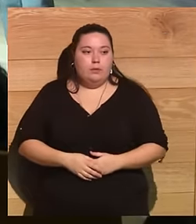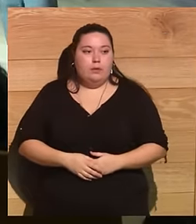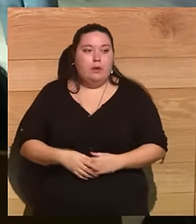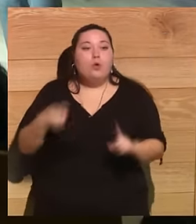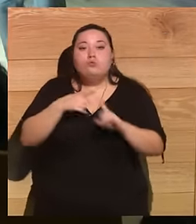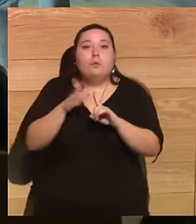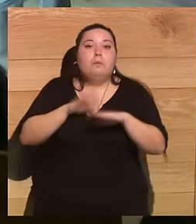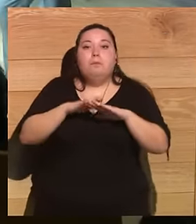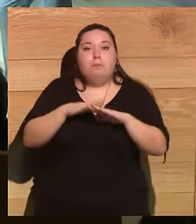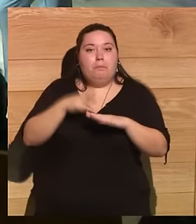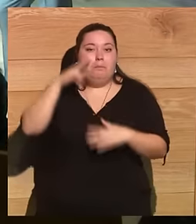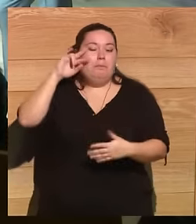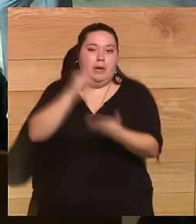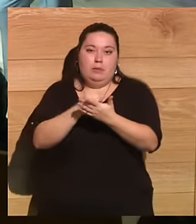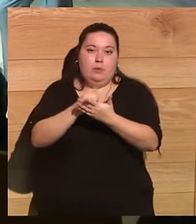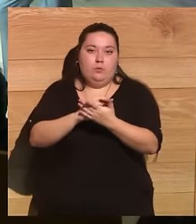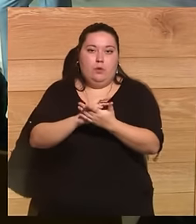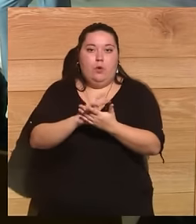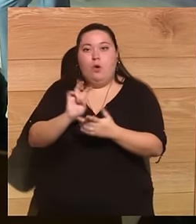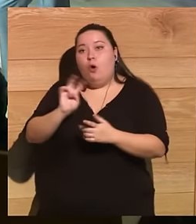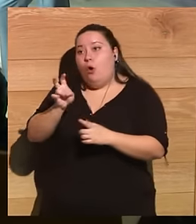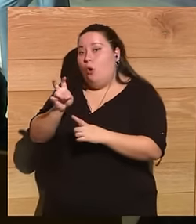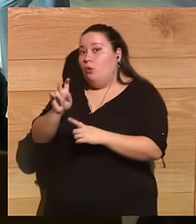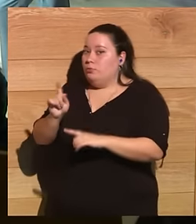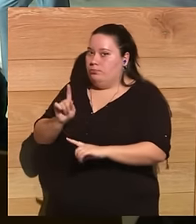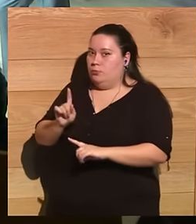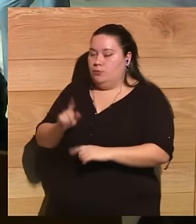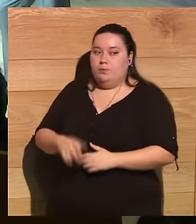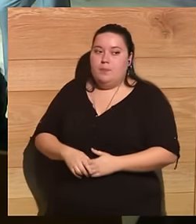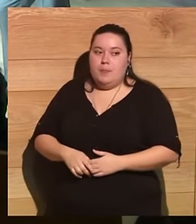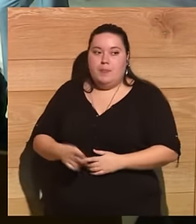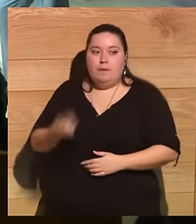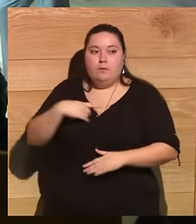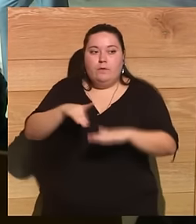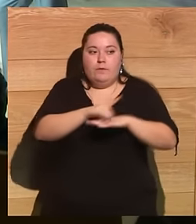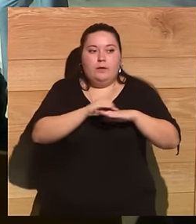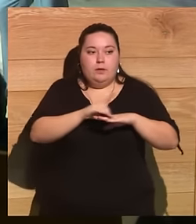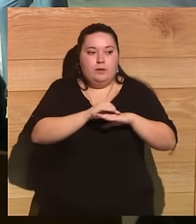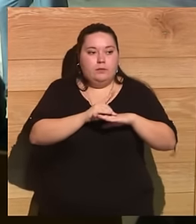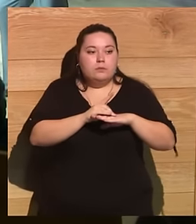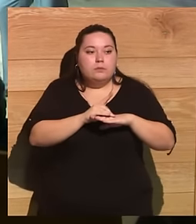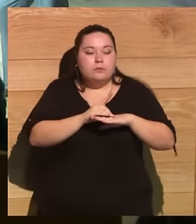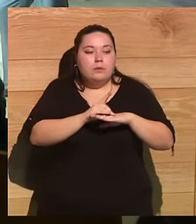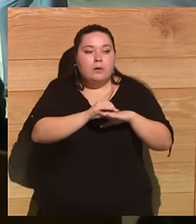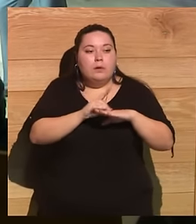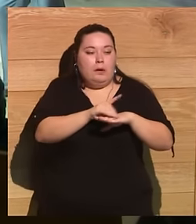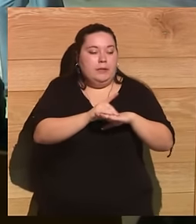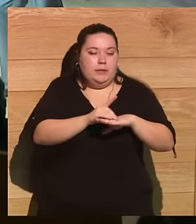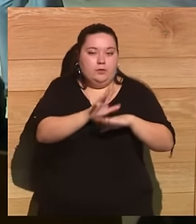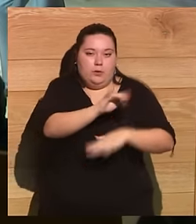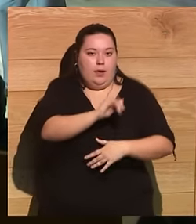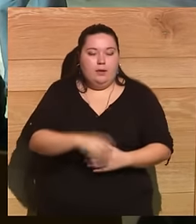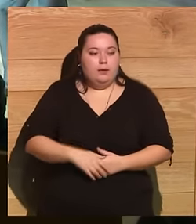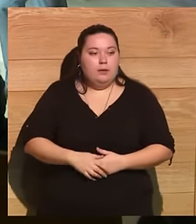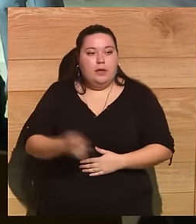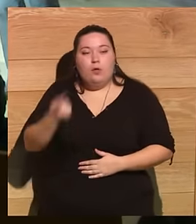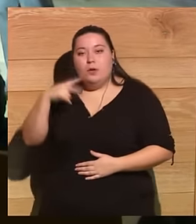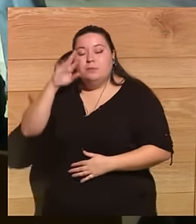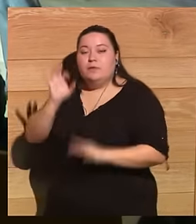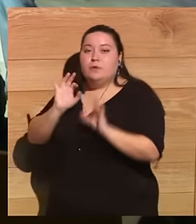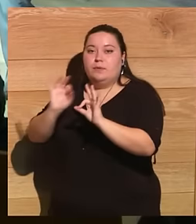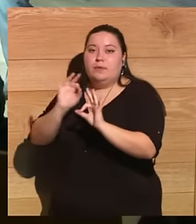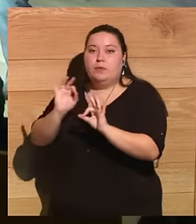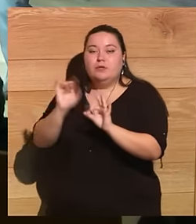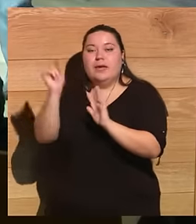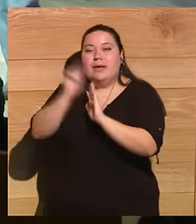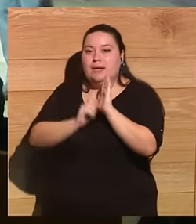para experimentos, no para otro tipo de usos. Tenemos una base de datos de voluntarios y luego para algunos experimentos específicos, pues